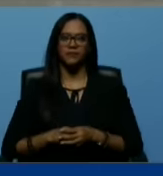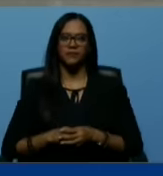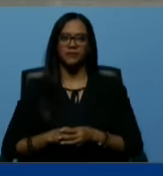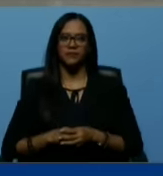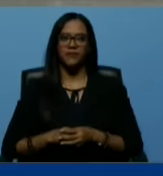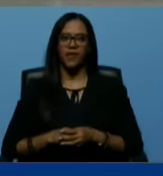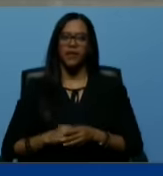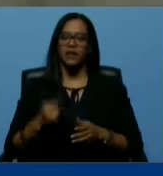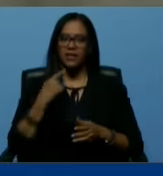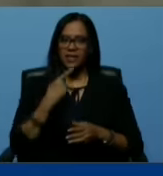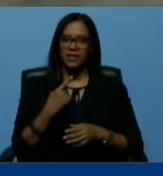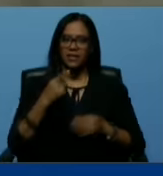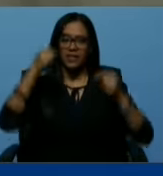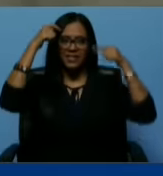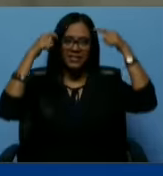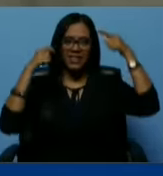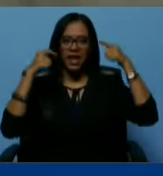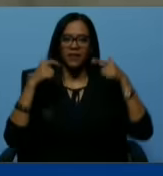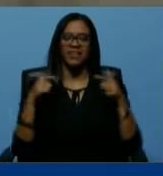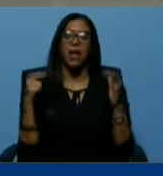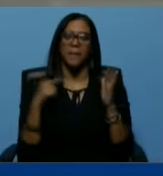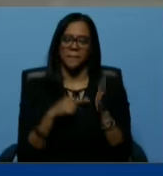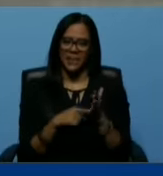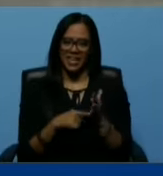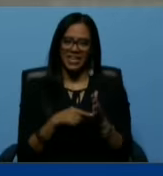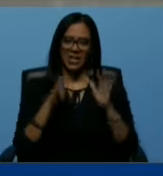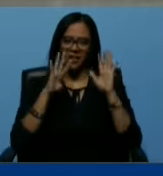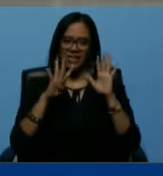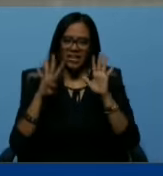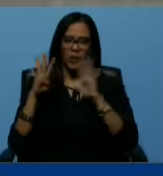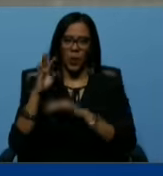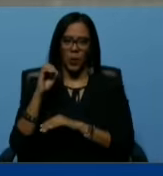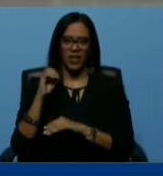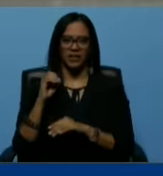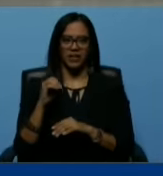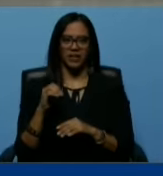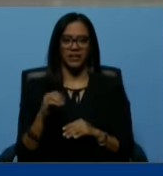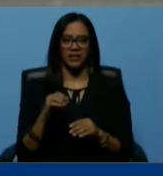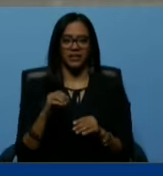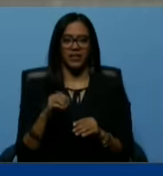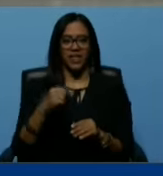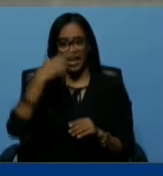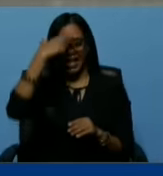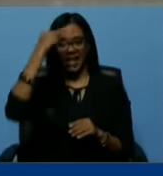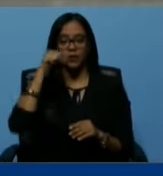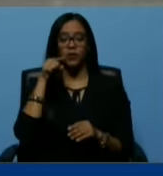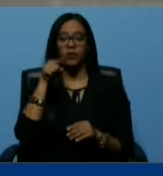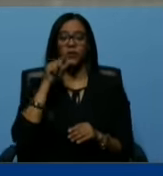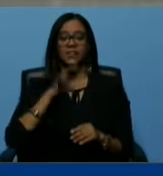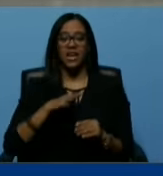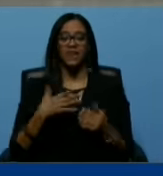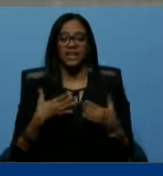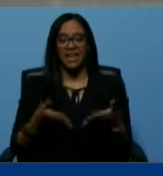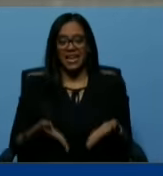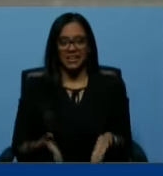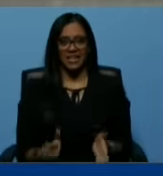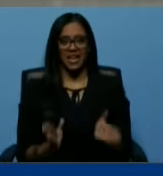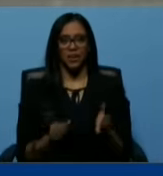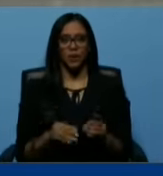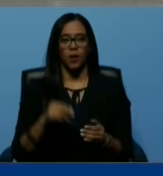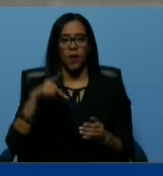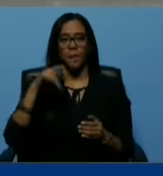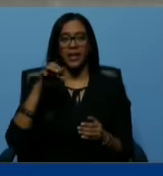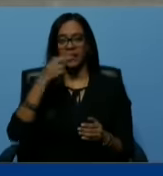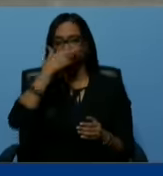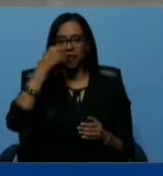Y dice Chávez en el 1990, Héctor Rodríguez, tú estabas naciendo, tú también, Pedro Infante, Nahum,